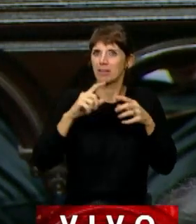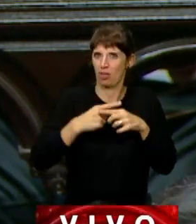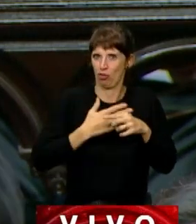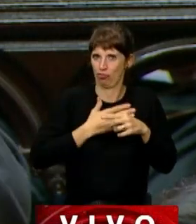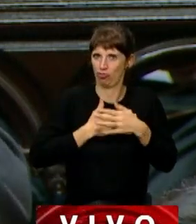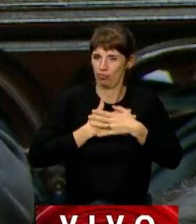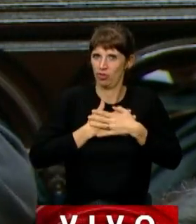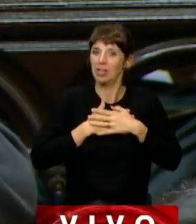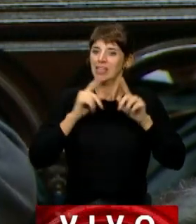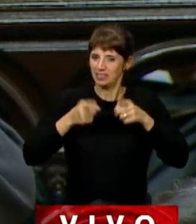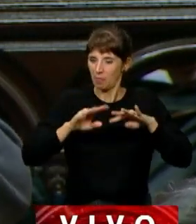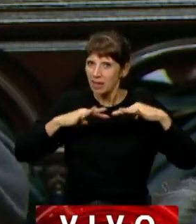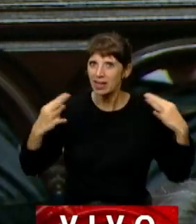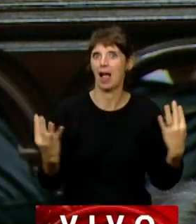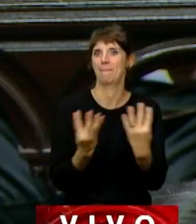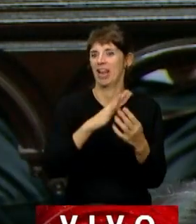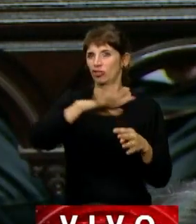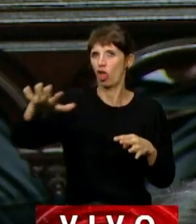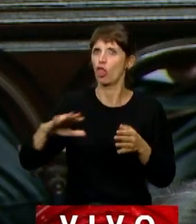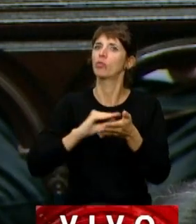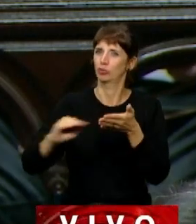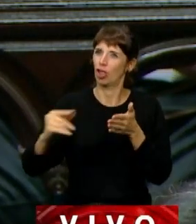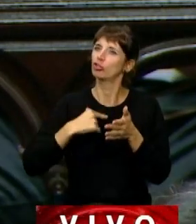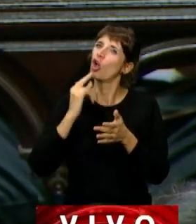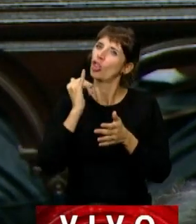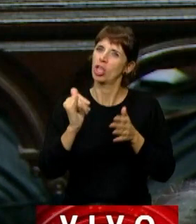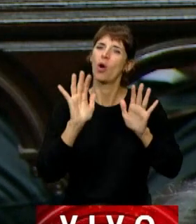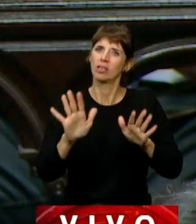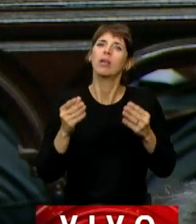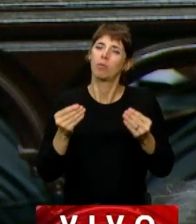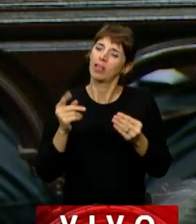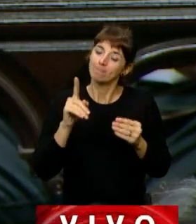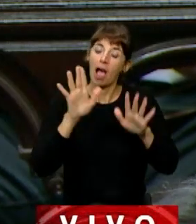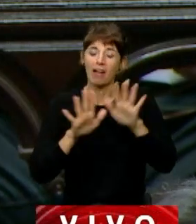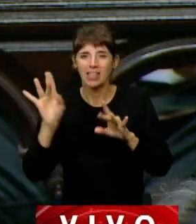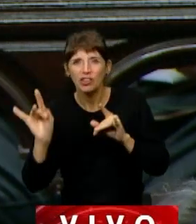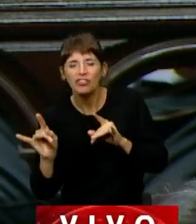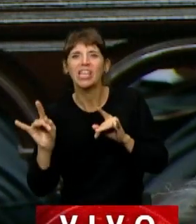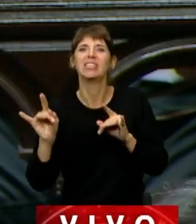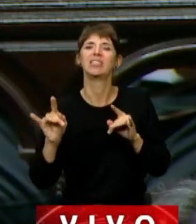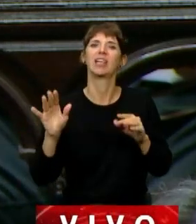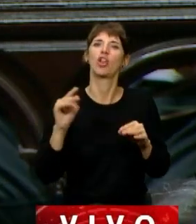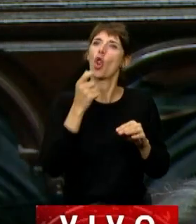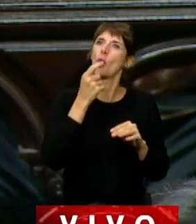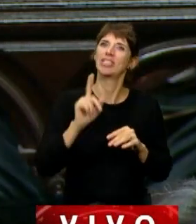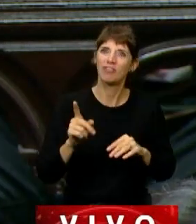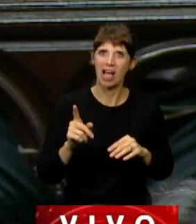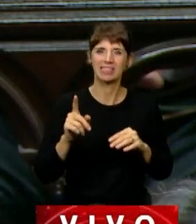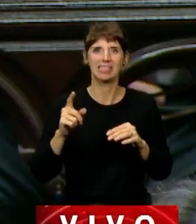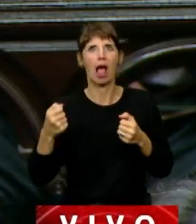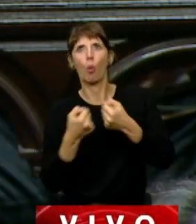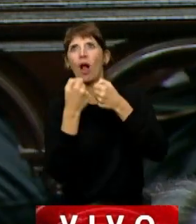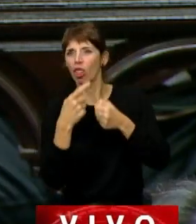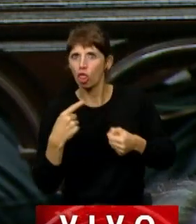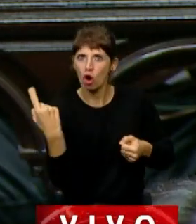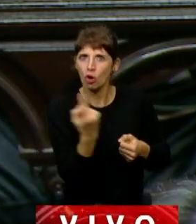casa. Y esto lo digo porque se puede hacer. Yo sé que cuesta, que a veces no es fácil poner un acuerdo entre nosotros,